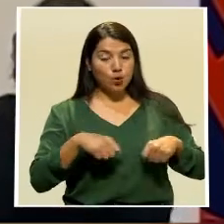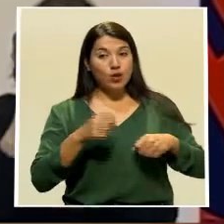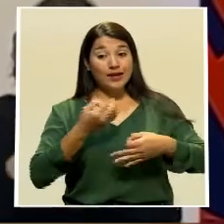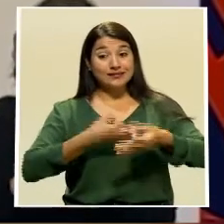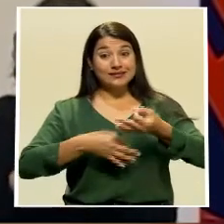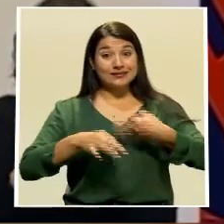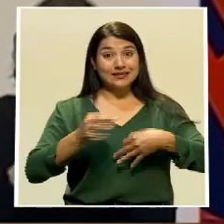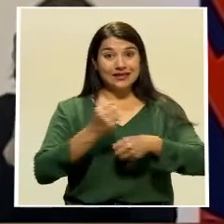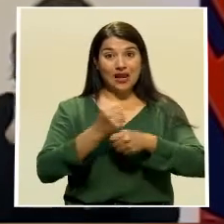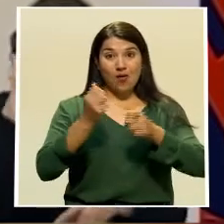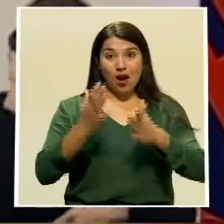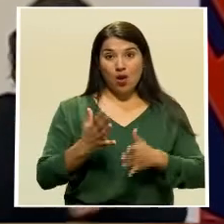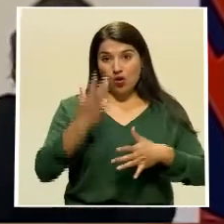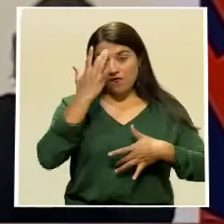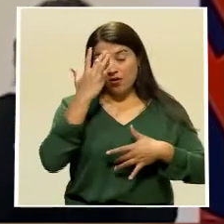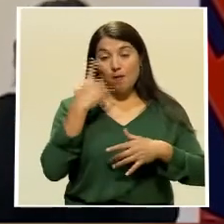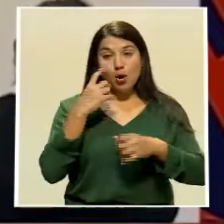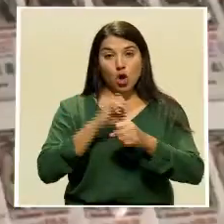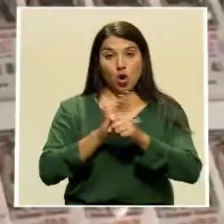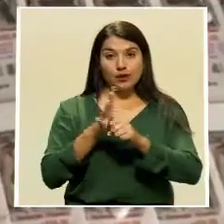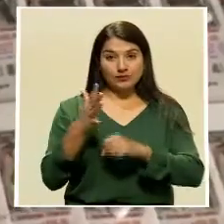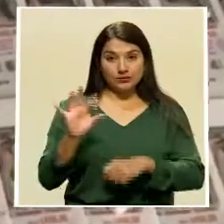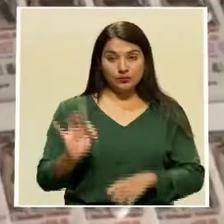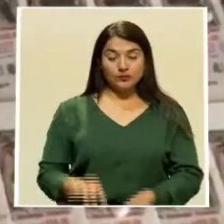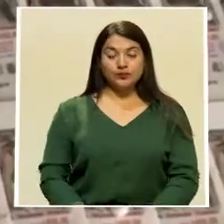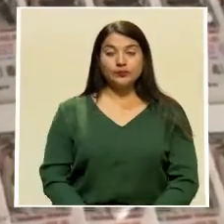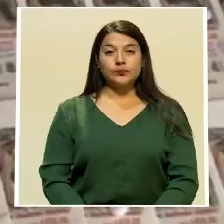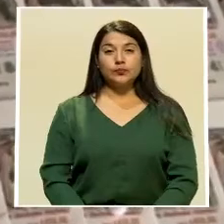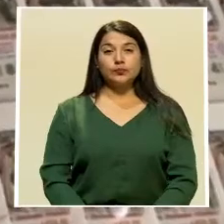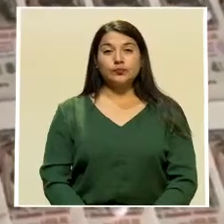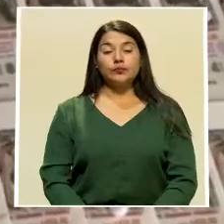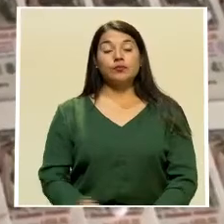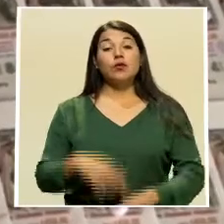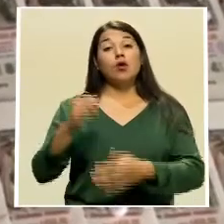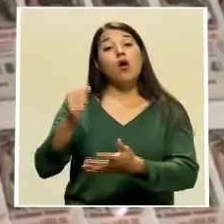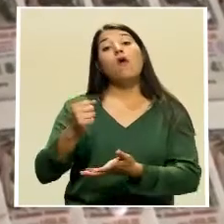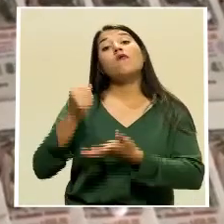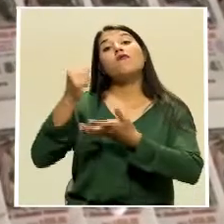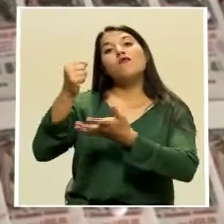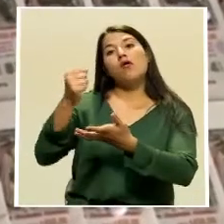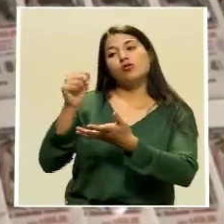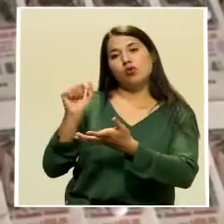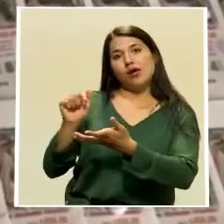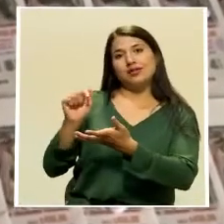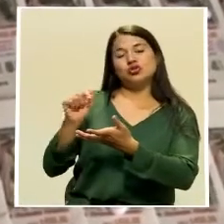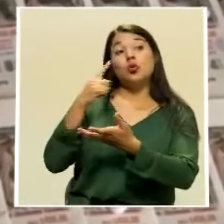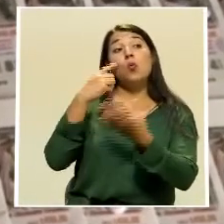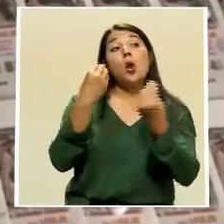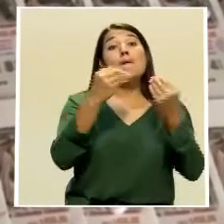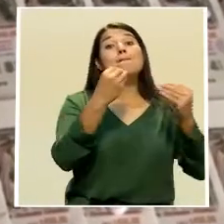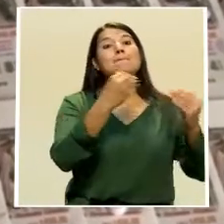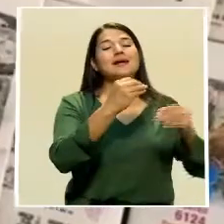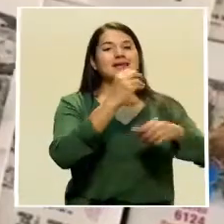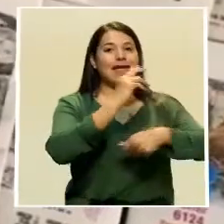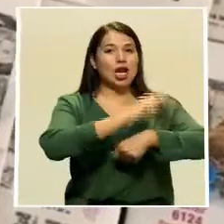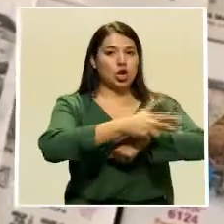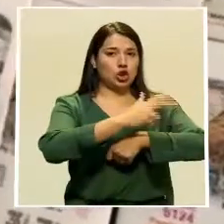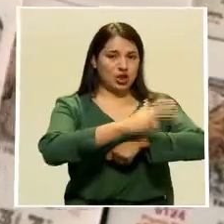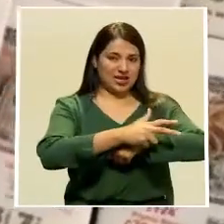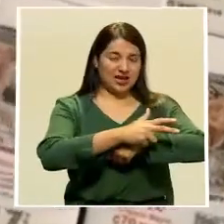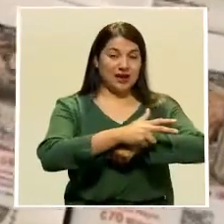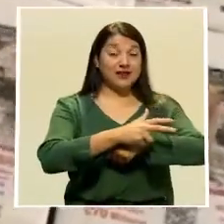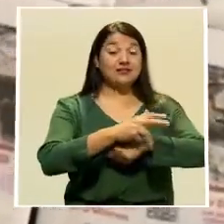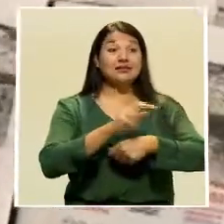funcionarios que estén afectados por el COVID-19. Los fondos son de las utilidades de la venta de lotería, según lo establece la